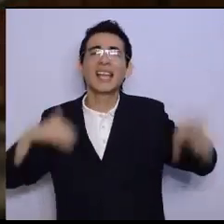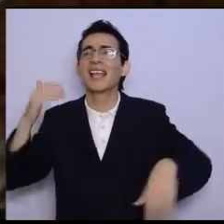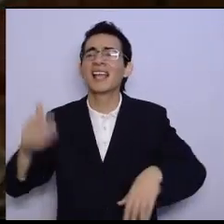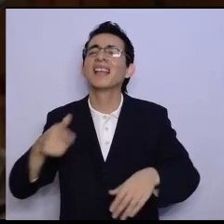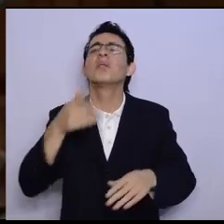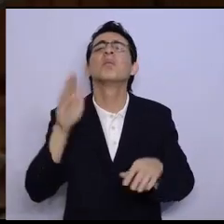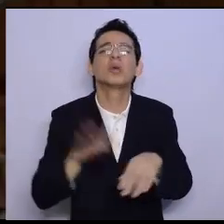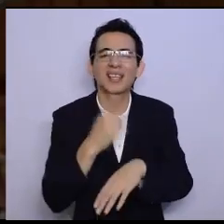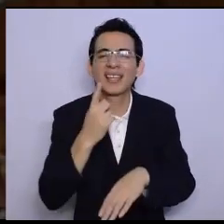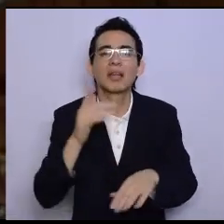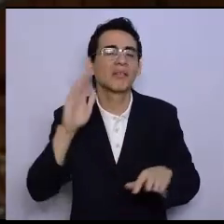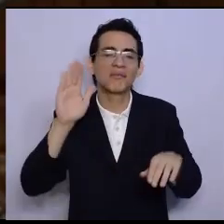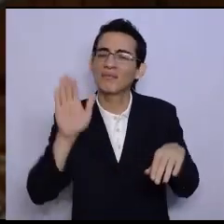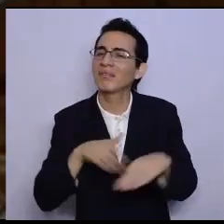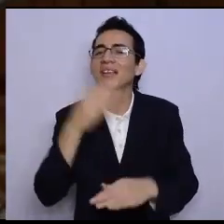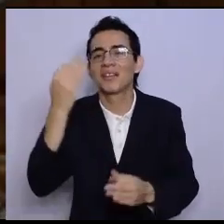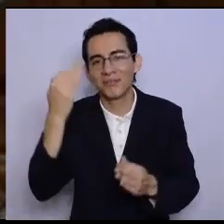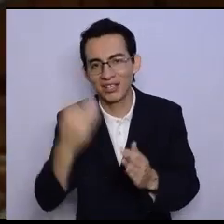pero nunca nos va a abandonar.